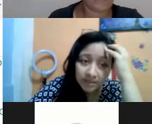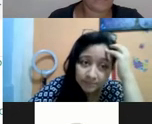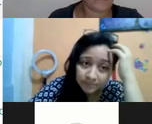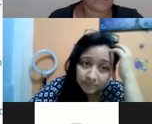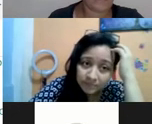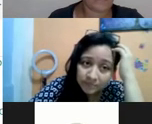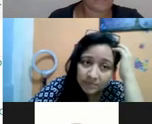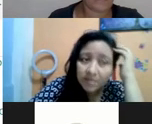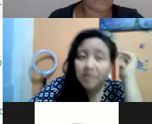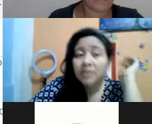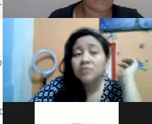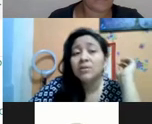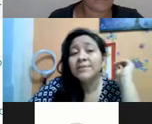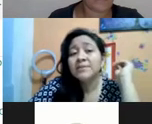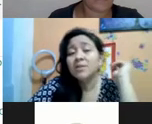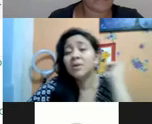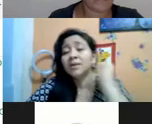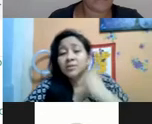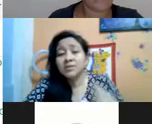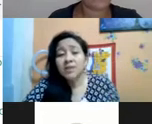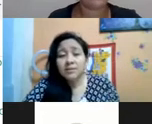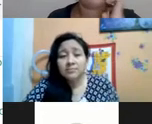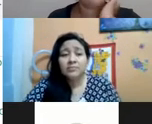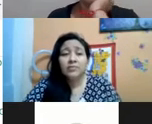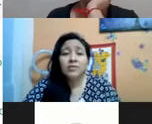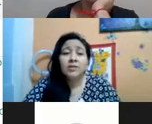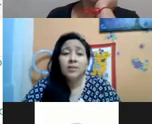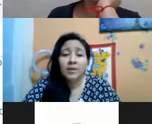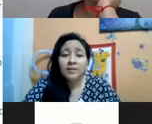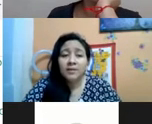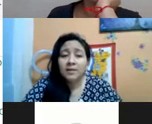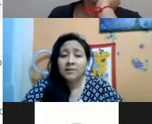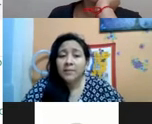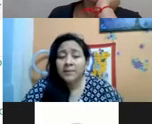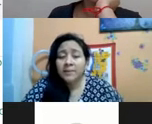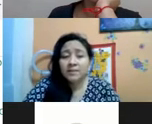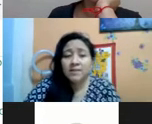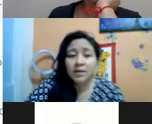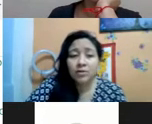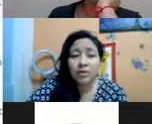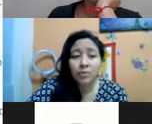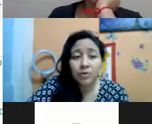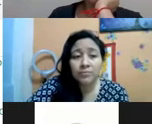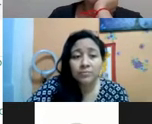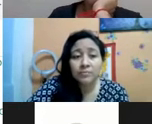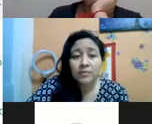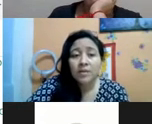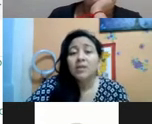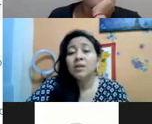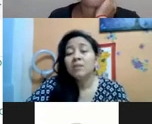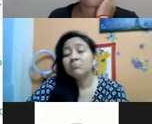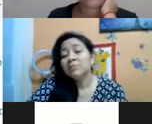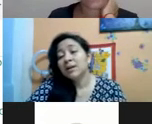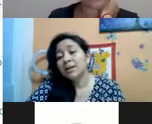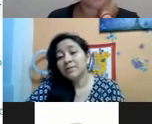puntaje, ¿sí? Yo les había enseñado a categorizar, entonces digamos que este test pertenece a la nota 1,